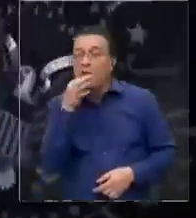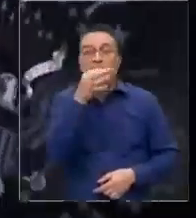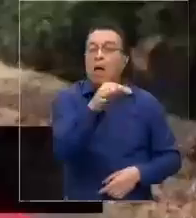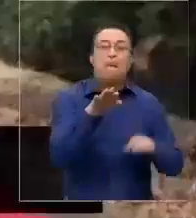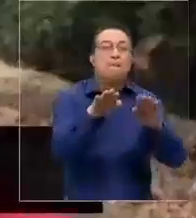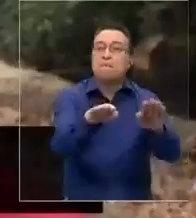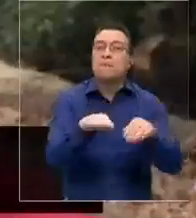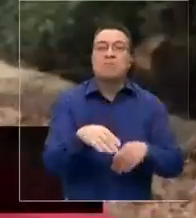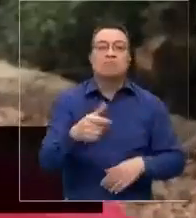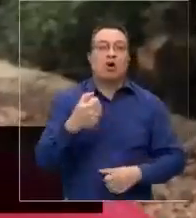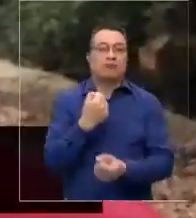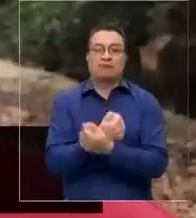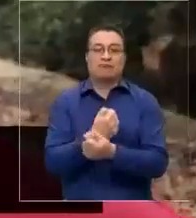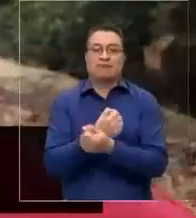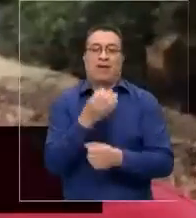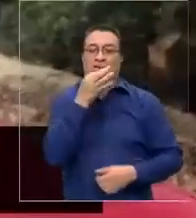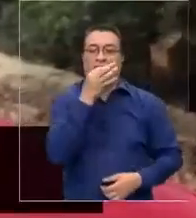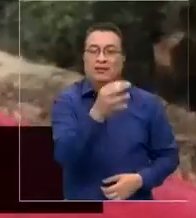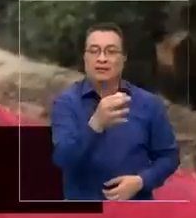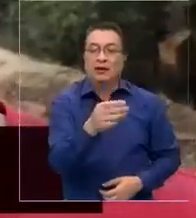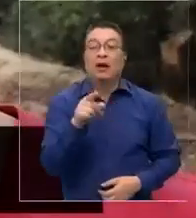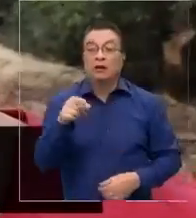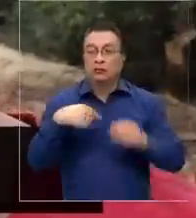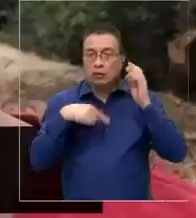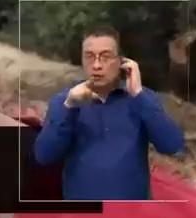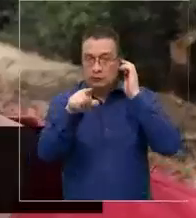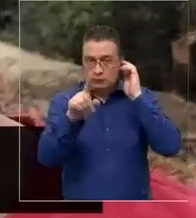policía. Mire, le dije, a esta niña